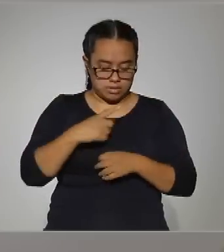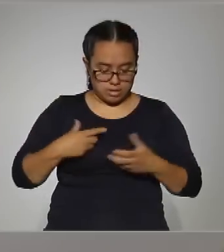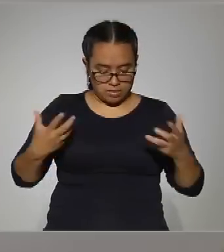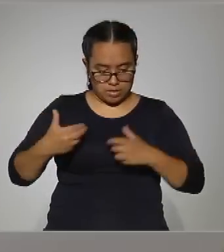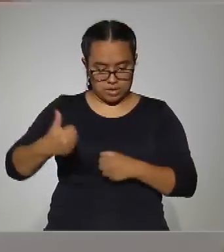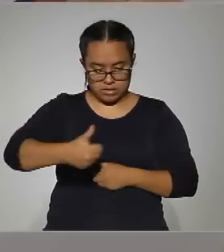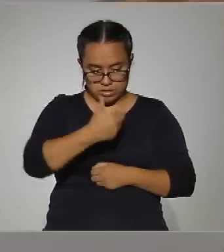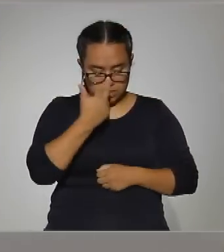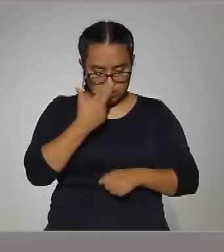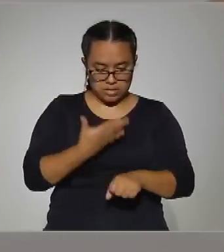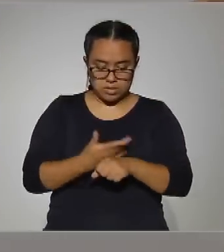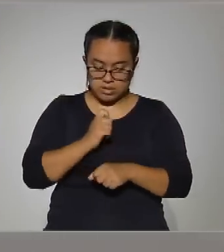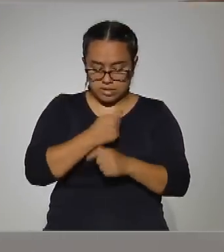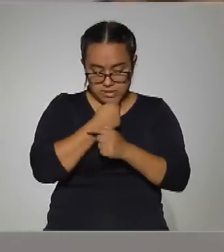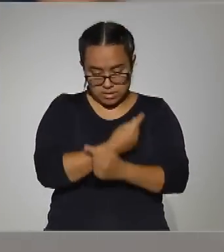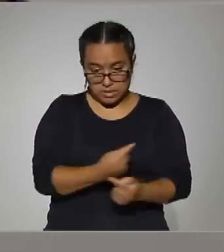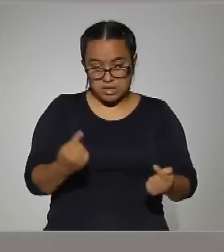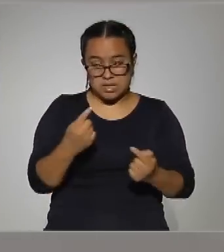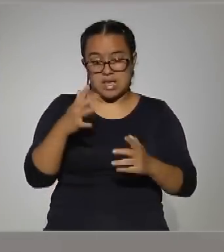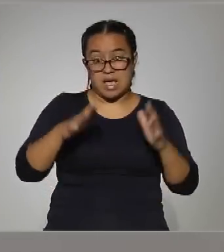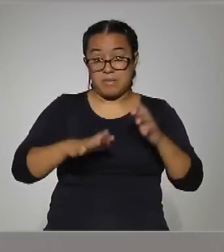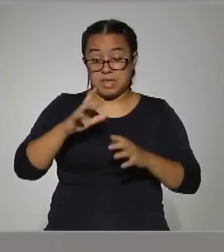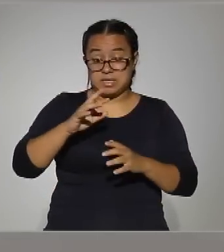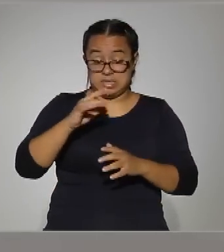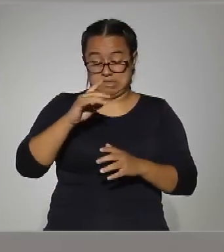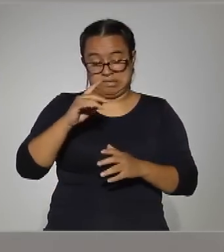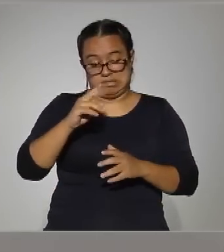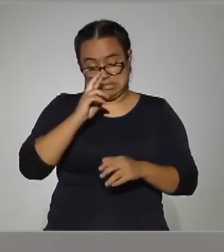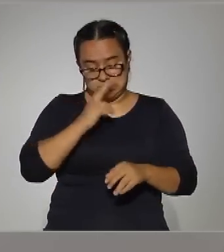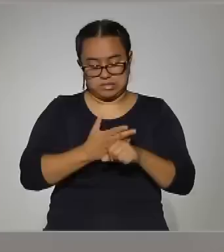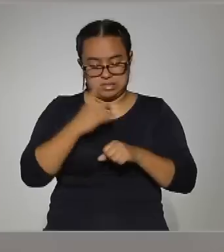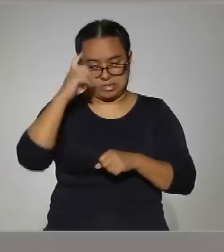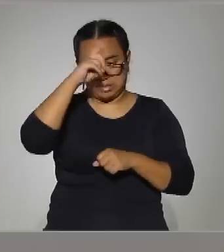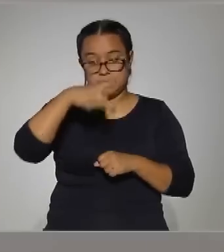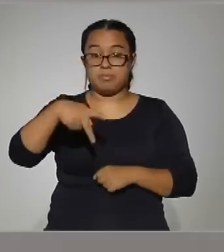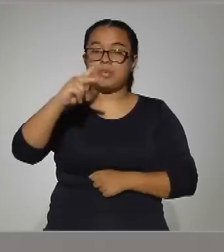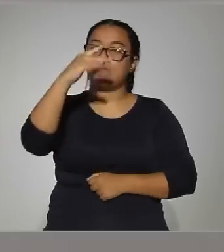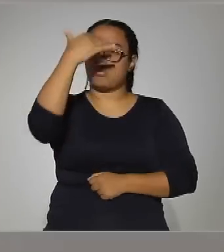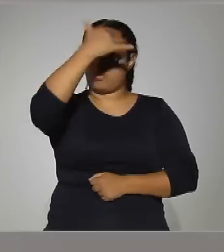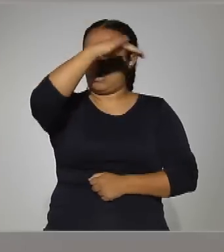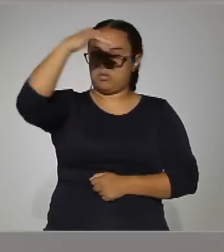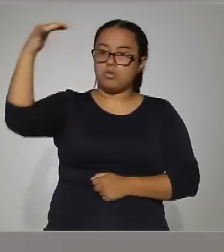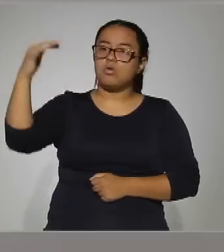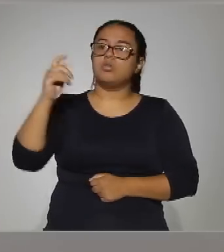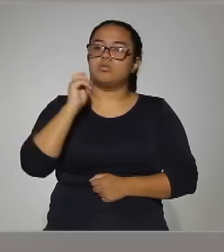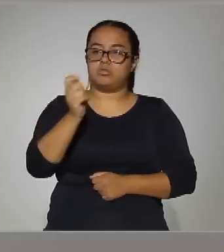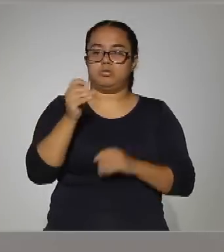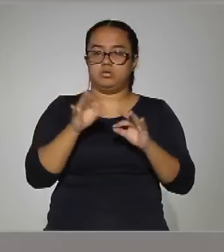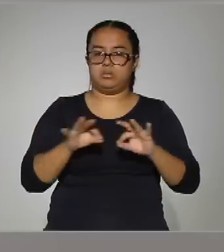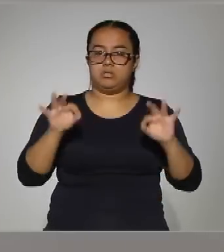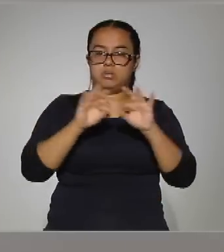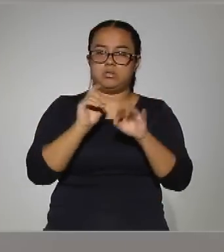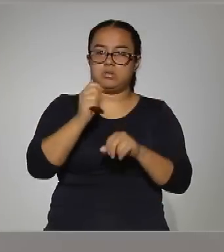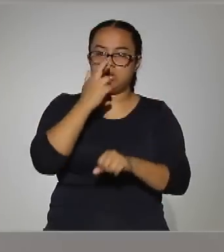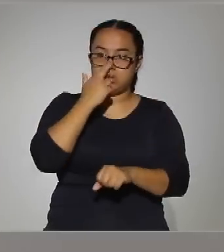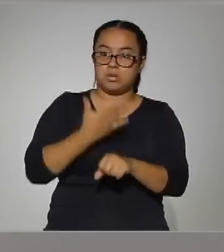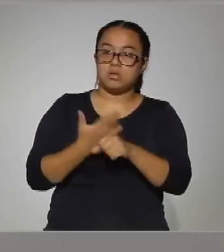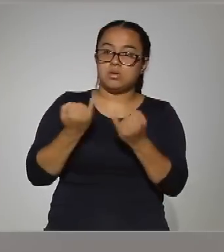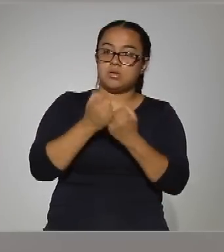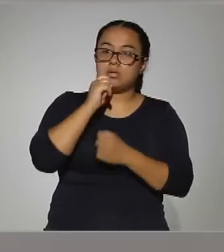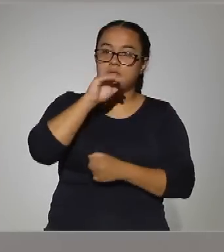responsables de nuestro bienestar. De niños es complicado hacernos responsables, pero de adultos sí es importante esta responsabilidad. Buscar ayuda